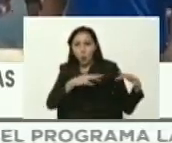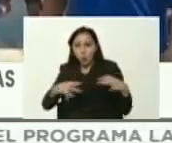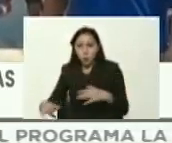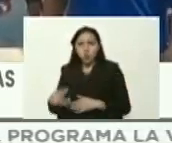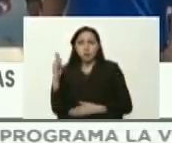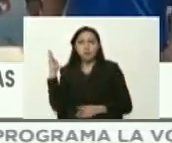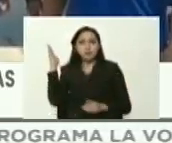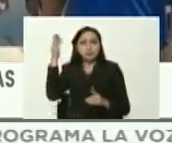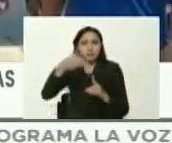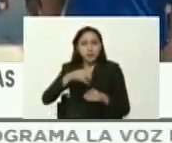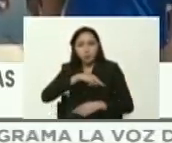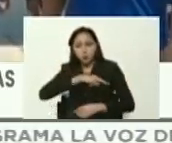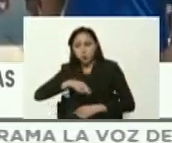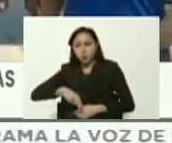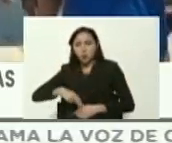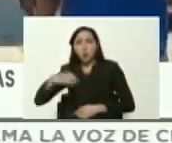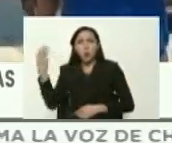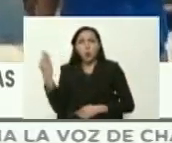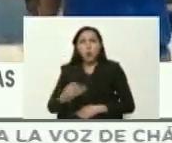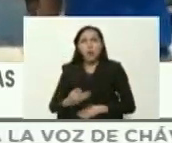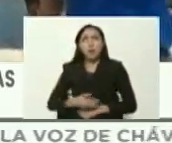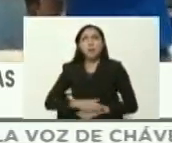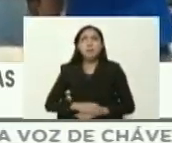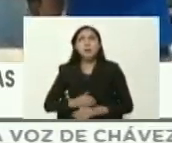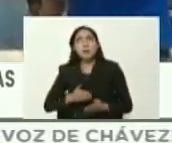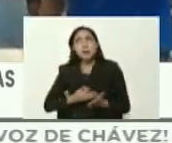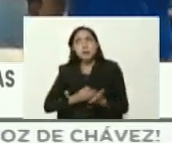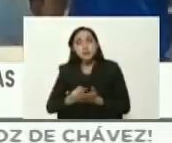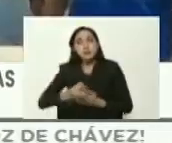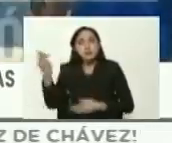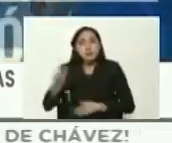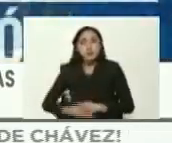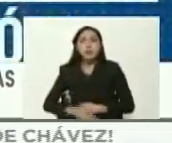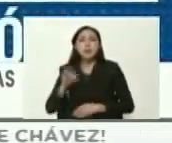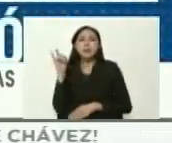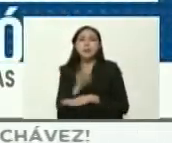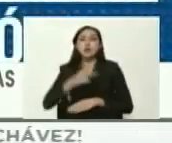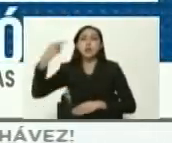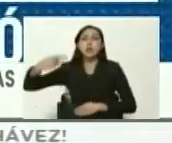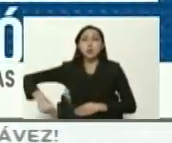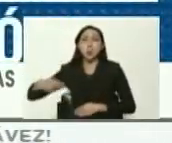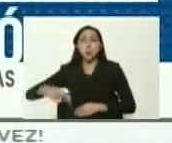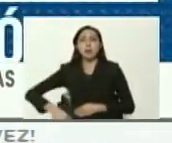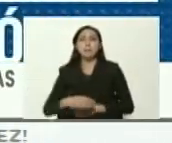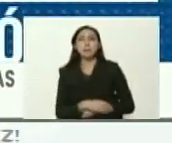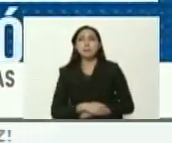decimos nosotros siempre, leales siempre. ¡Traidores nunca!